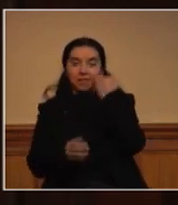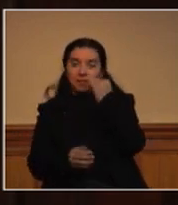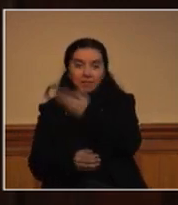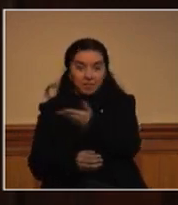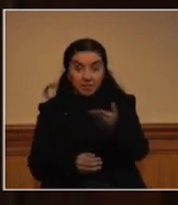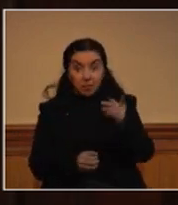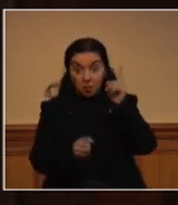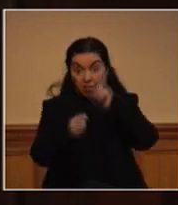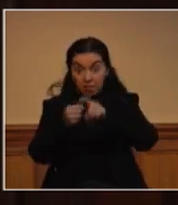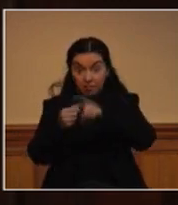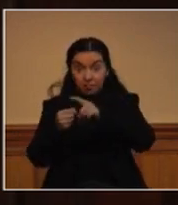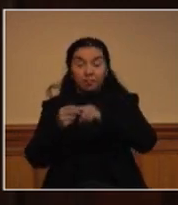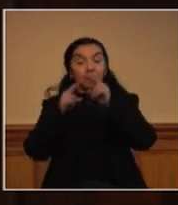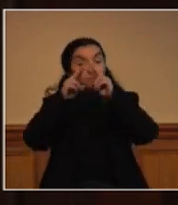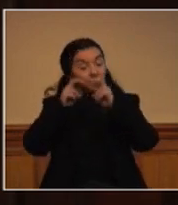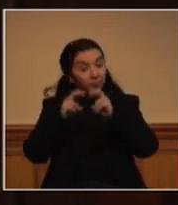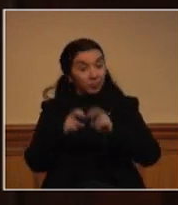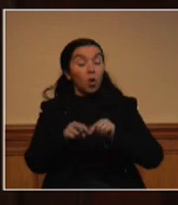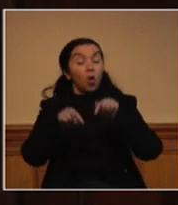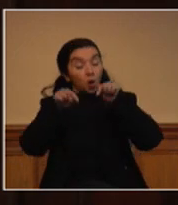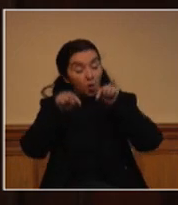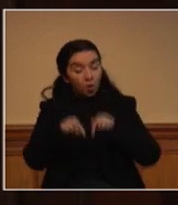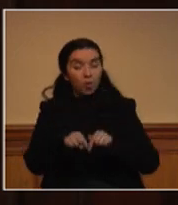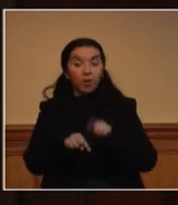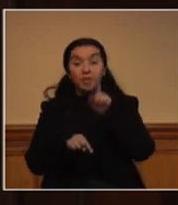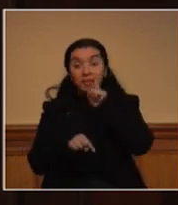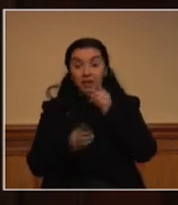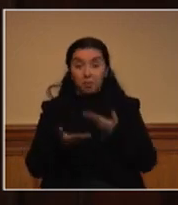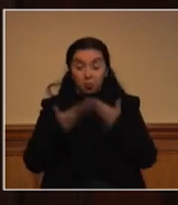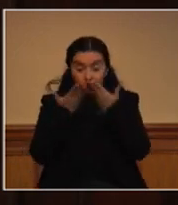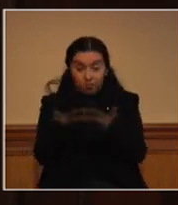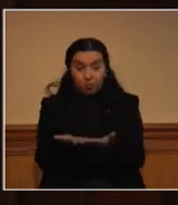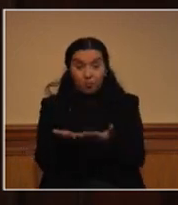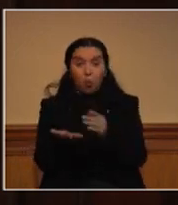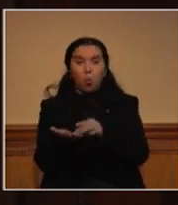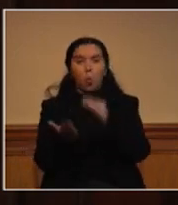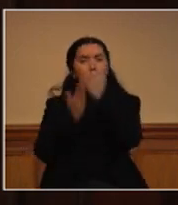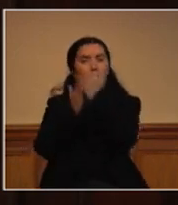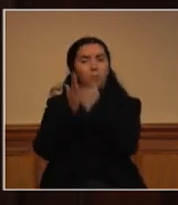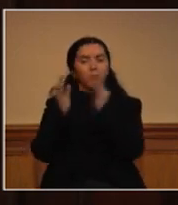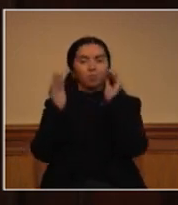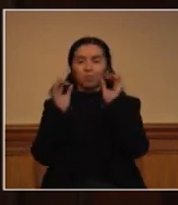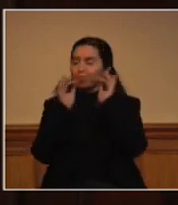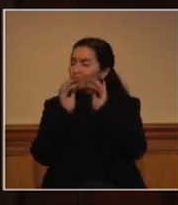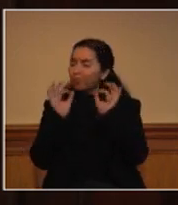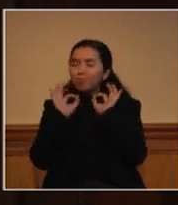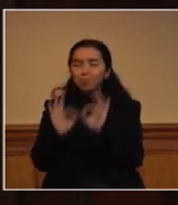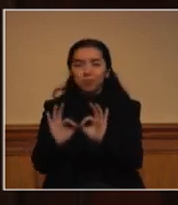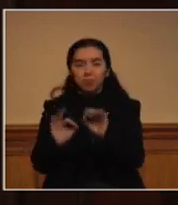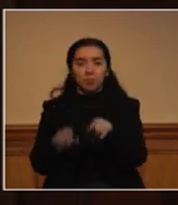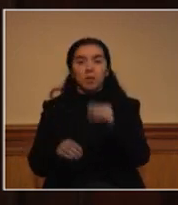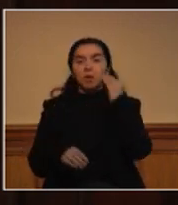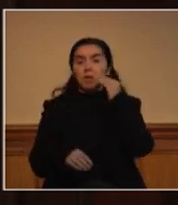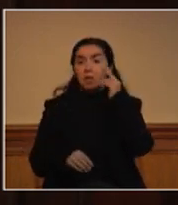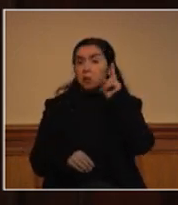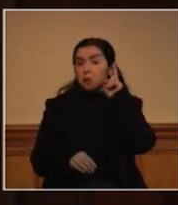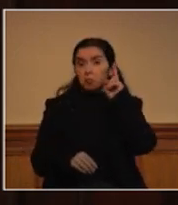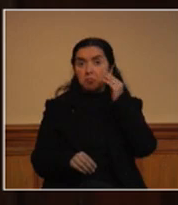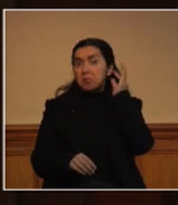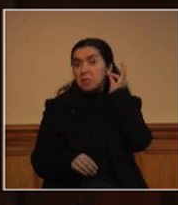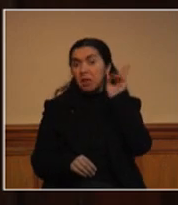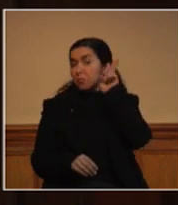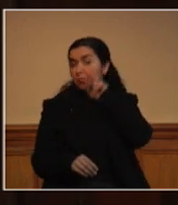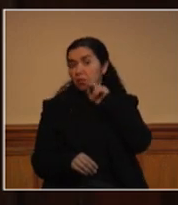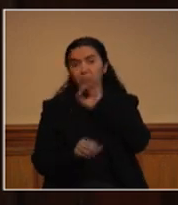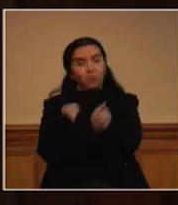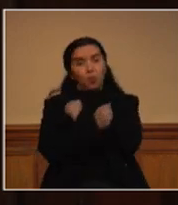que participaron de la investigación, hoy tenemos entre las manos un proyecto perfeccionado. Sin los niños y niñas, no habríamos podido tener la mesita